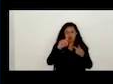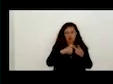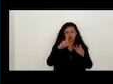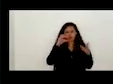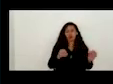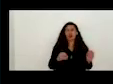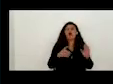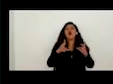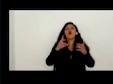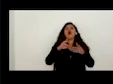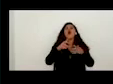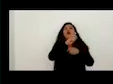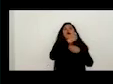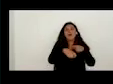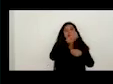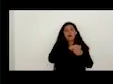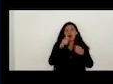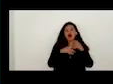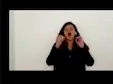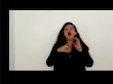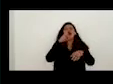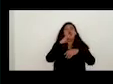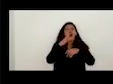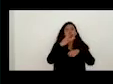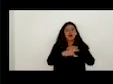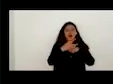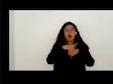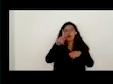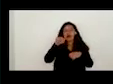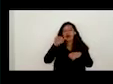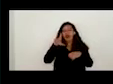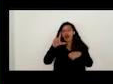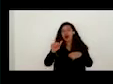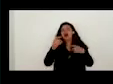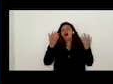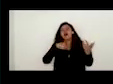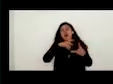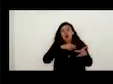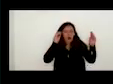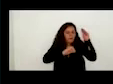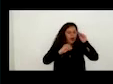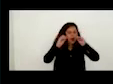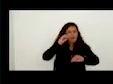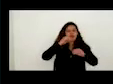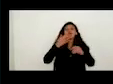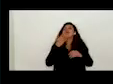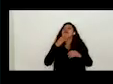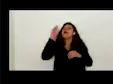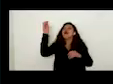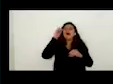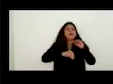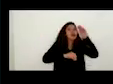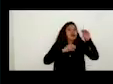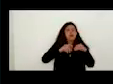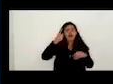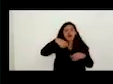y o queso panela. Entonces, de esta forma pudiéramos ir integrando de acuerdo a lo que tenemos. Aquí me gustaría escuchar qué es con lo